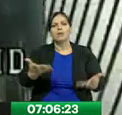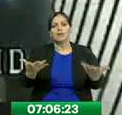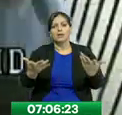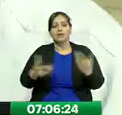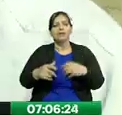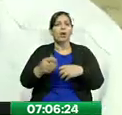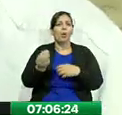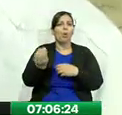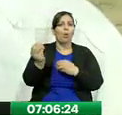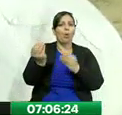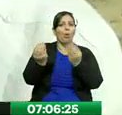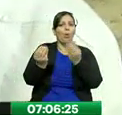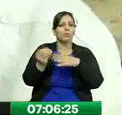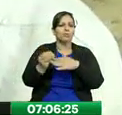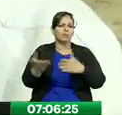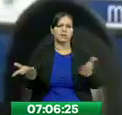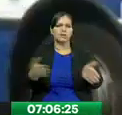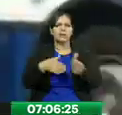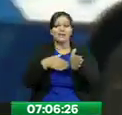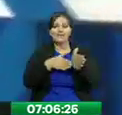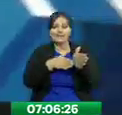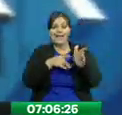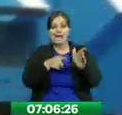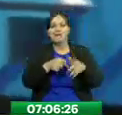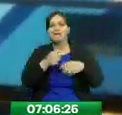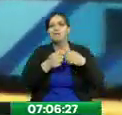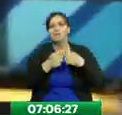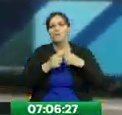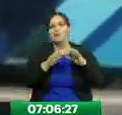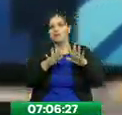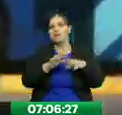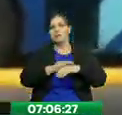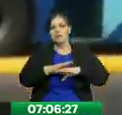O sea, realmente el cambio es dramático. Informó Adriana Méndez.